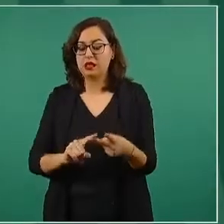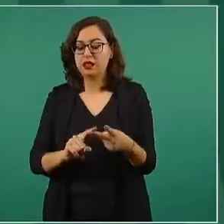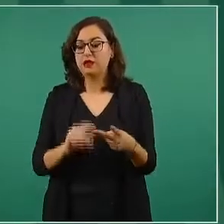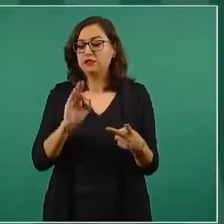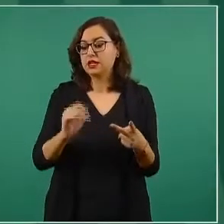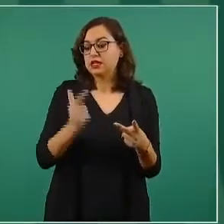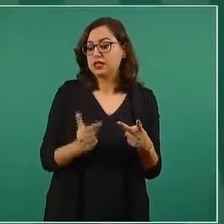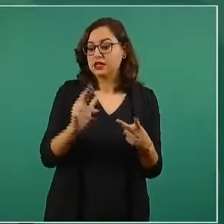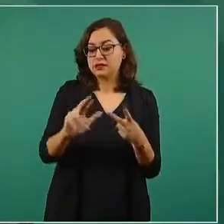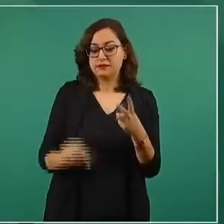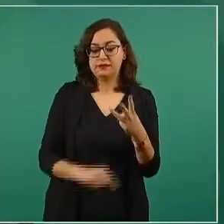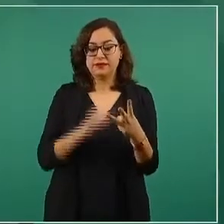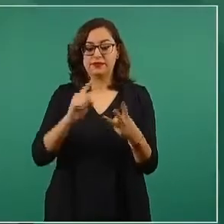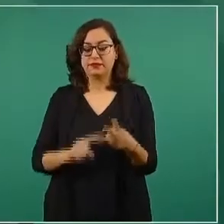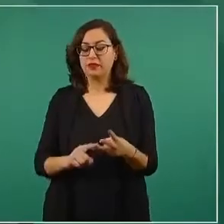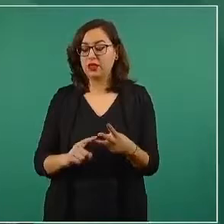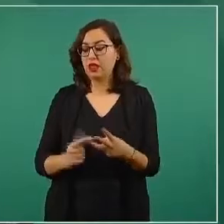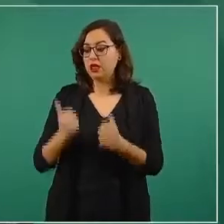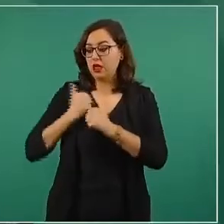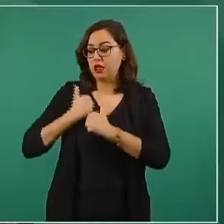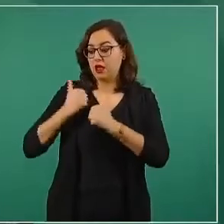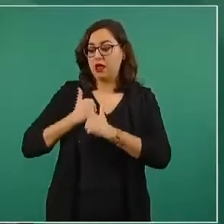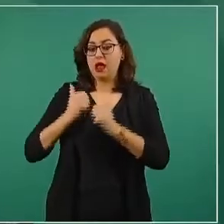intervienen los altos mandos del Ejército,